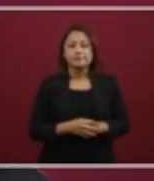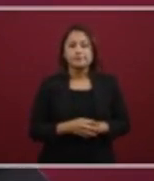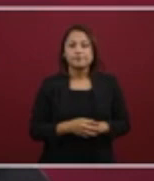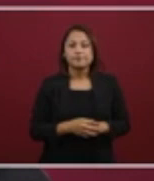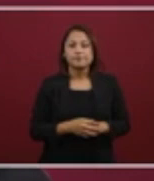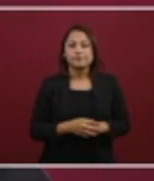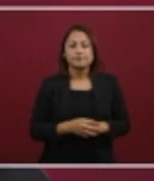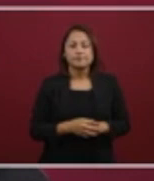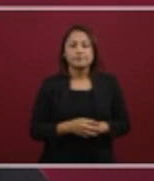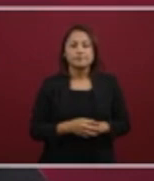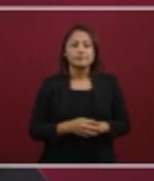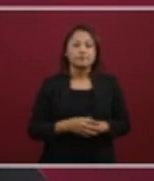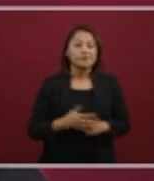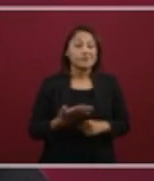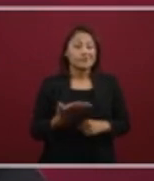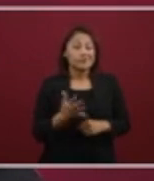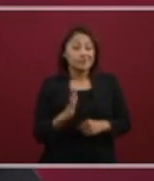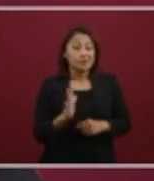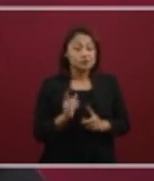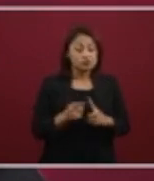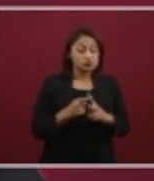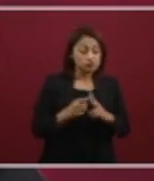Y estamos calculando que nos vamos a ahorrar,